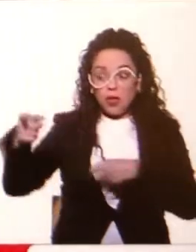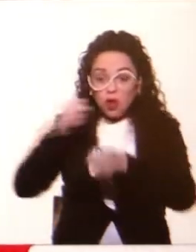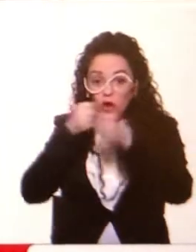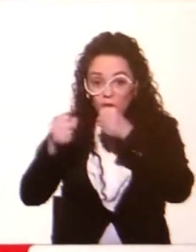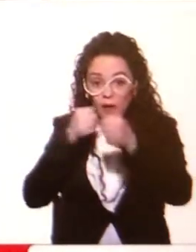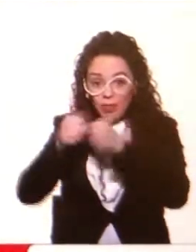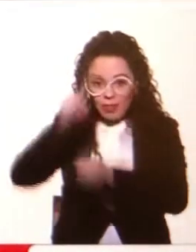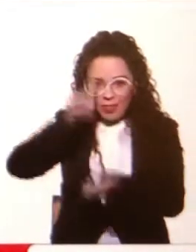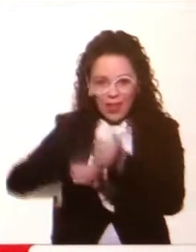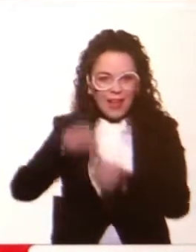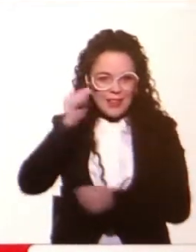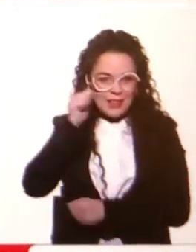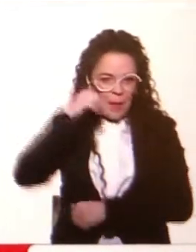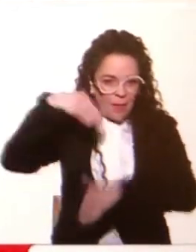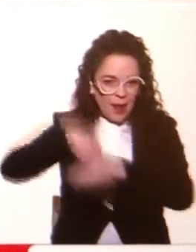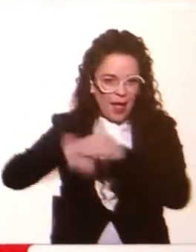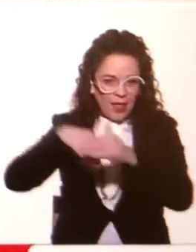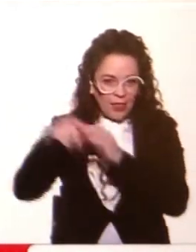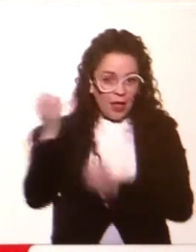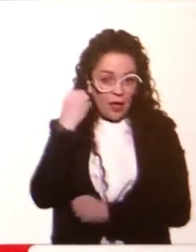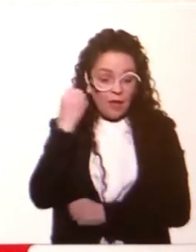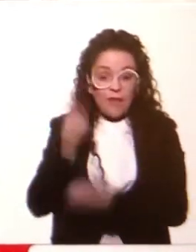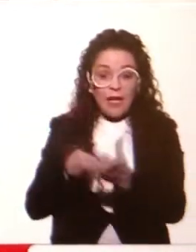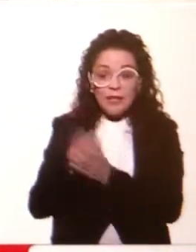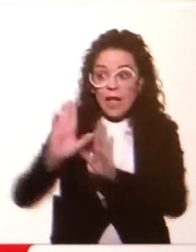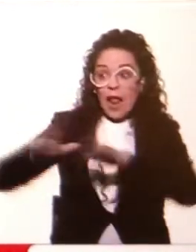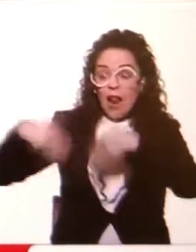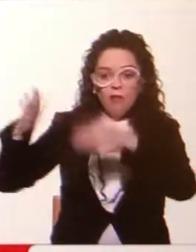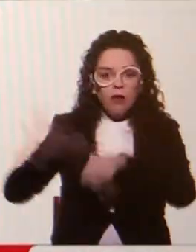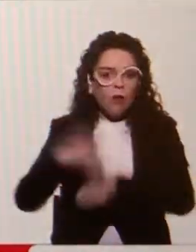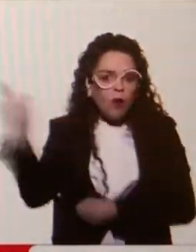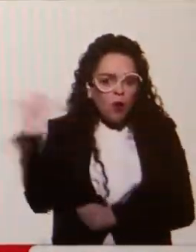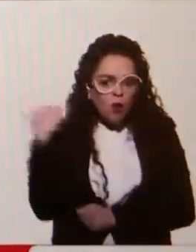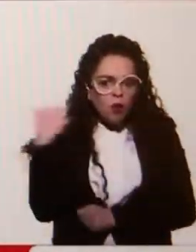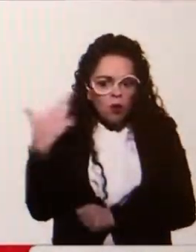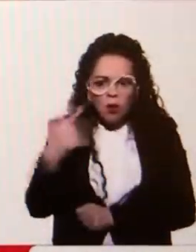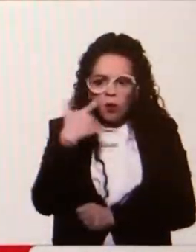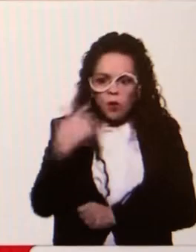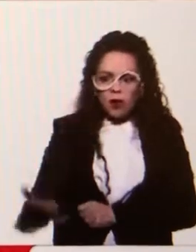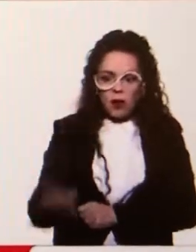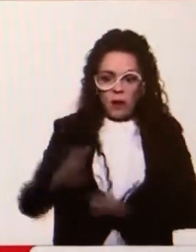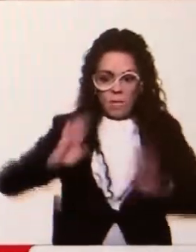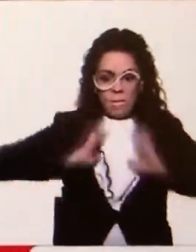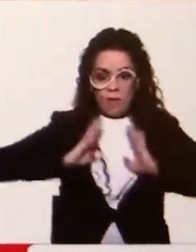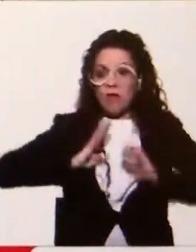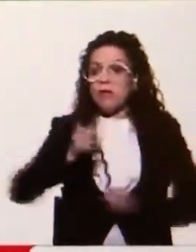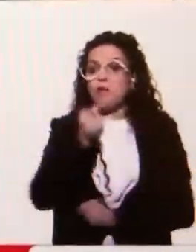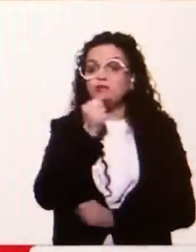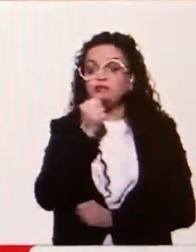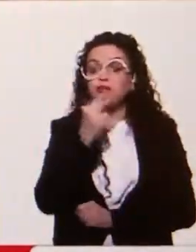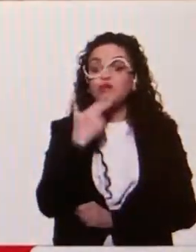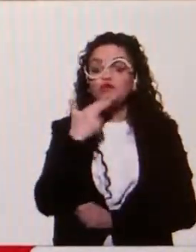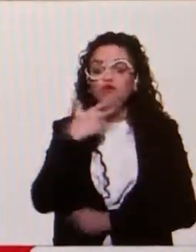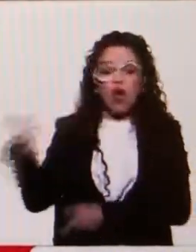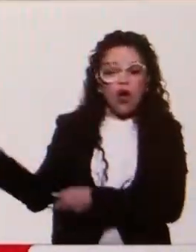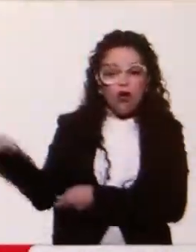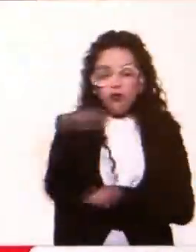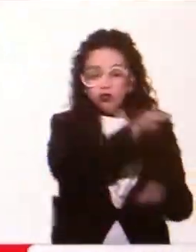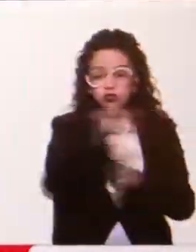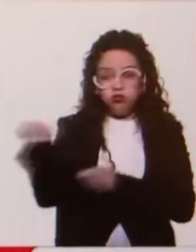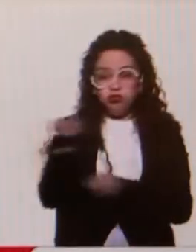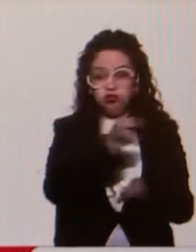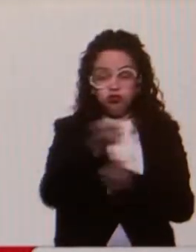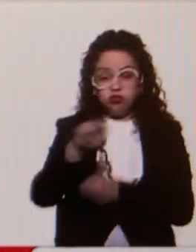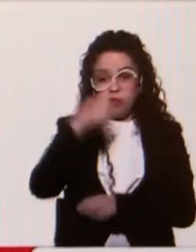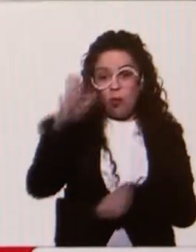poder político trabajaron en equipo en México pues para para gobernar